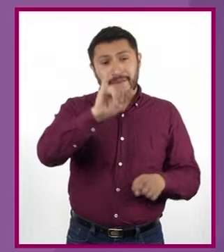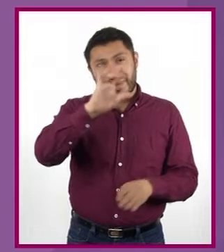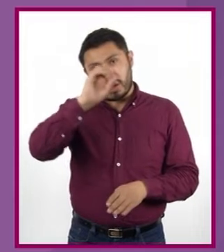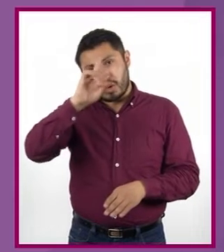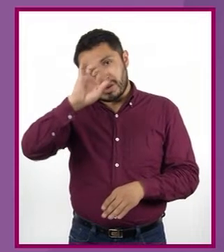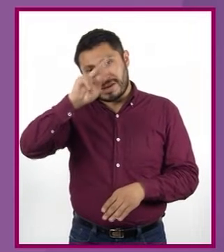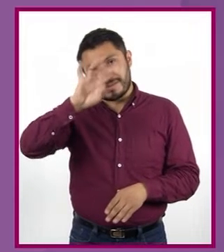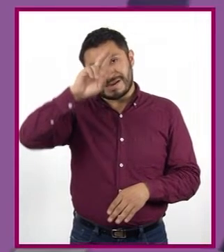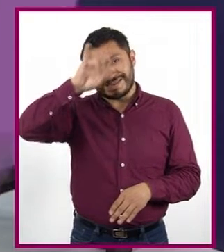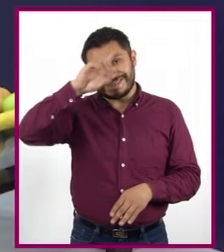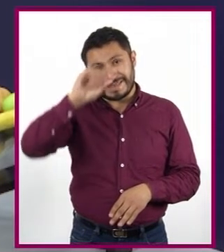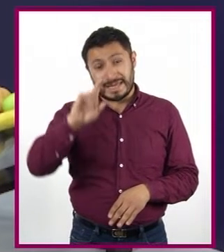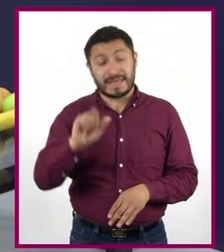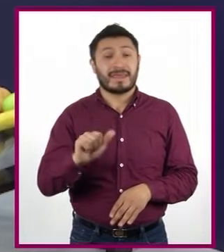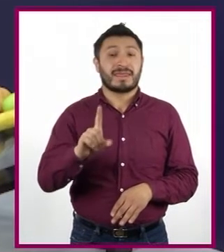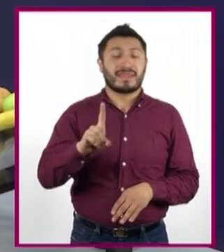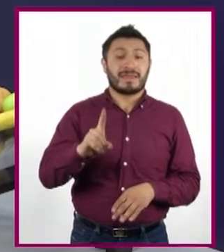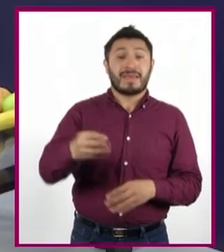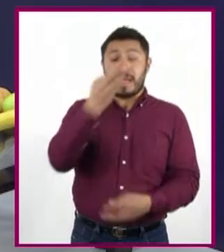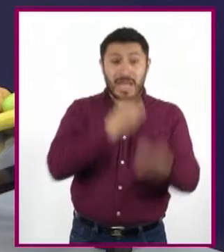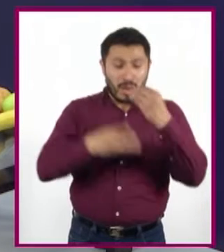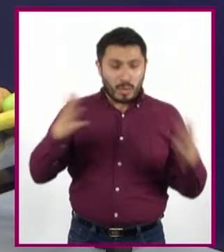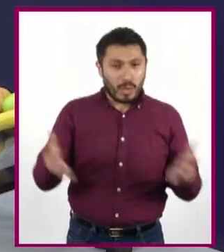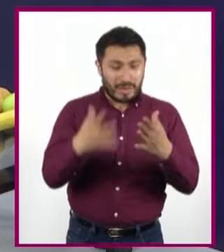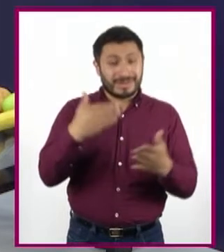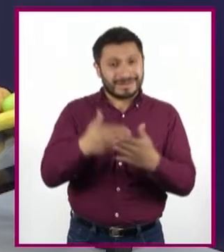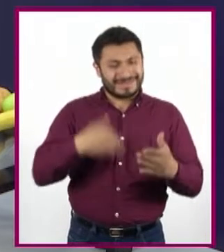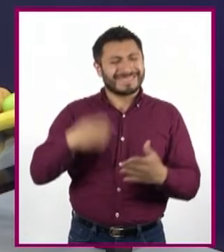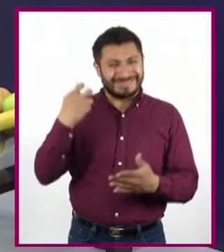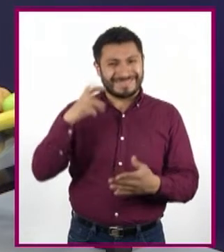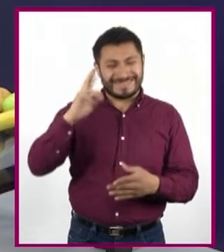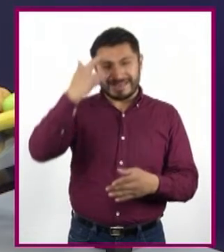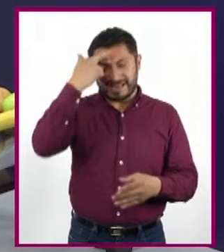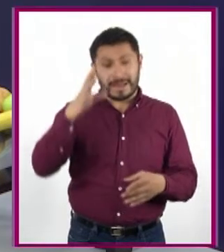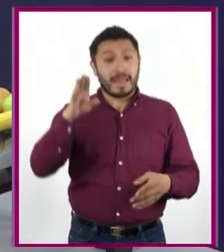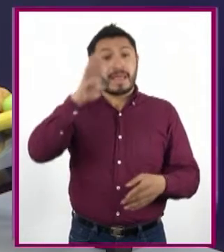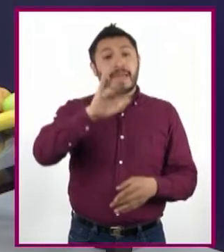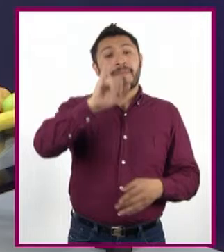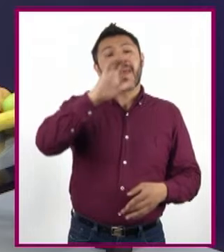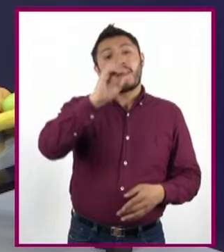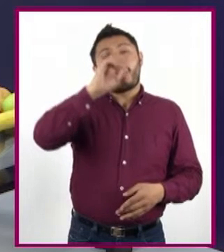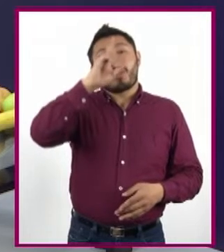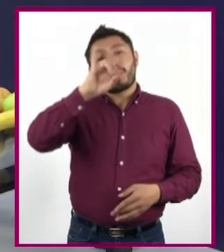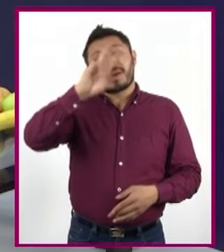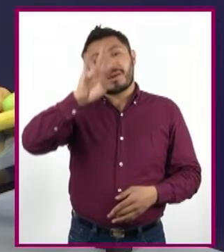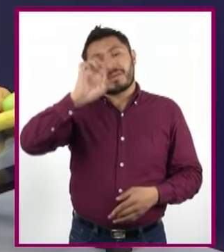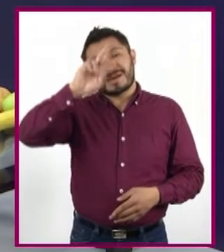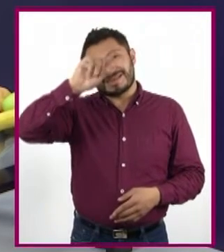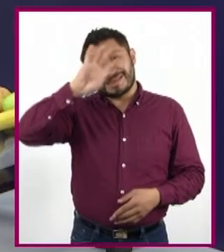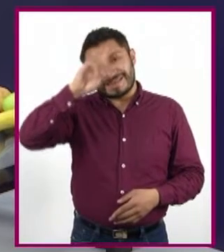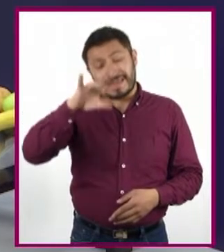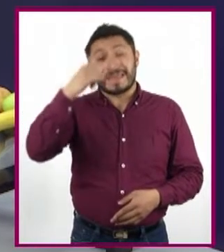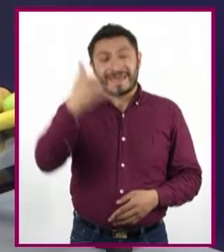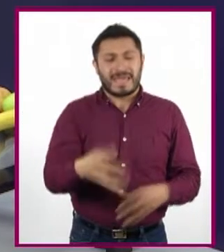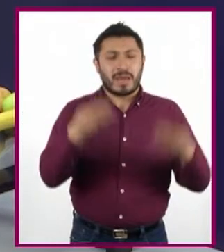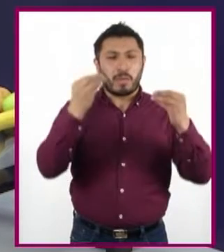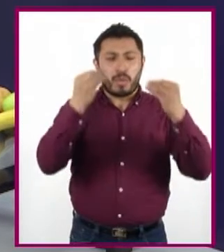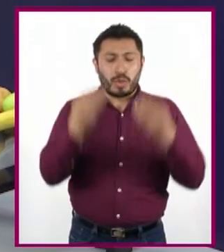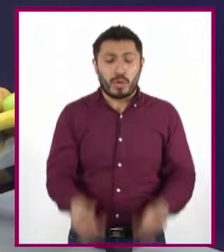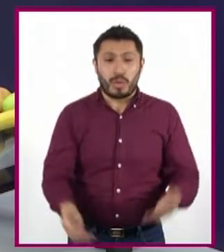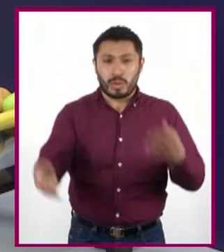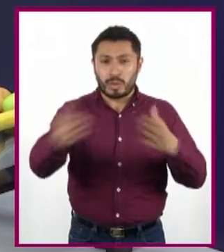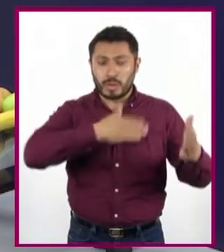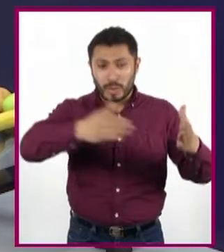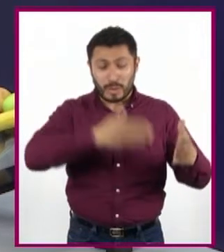sostenible. Con lo anterior en mente, teniendo en cuenta la biodiversidad y la gran riqueza gastronómica